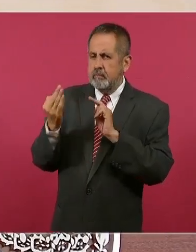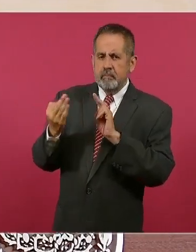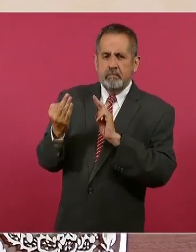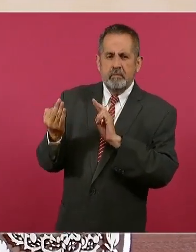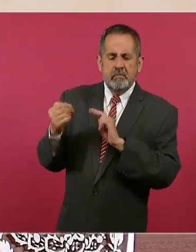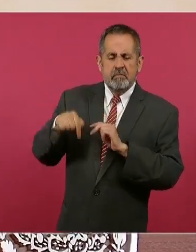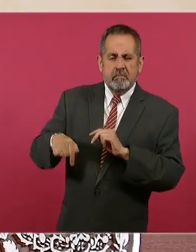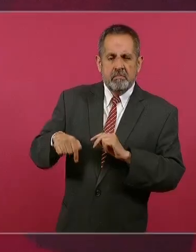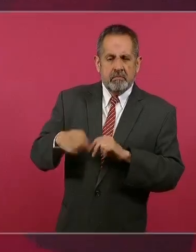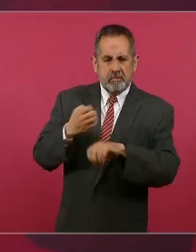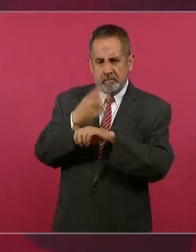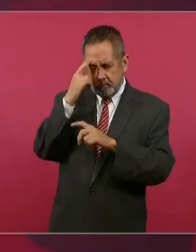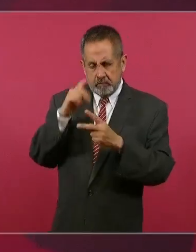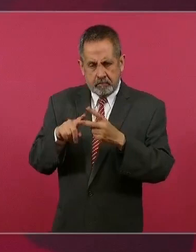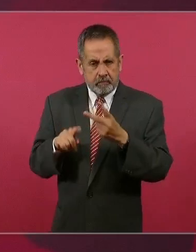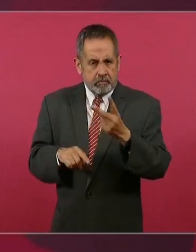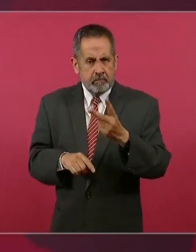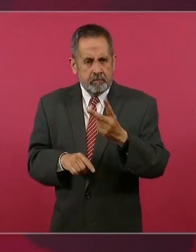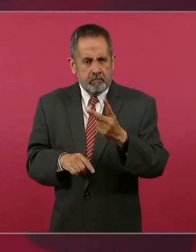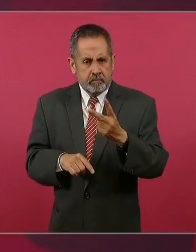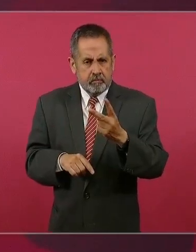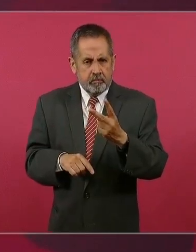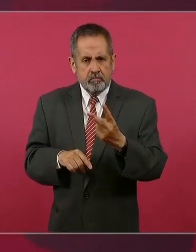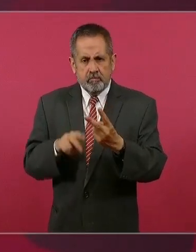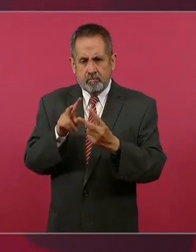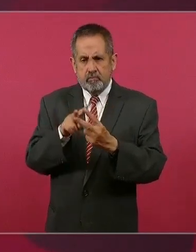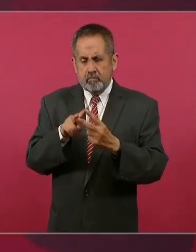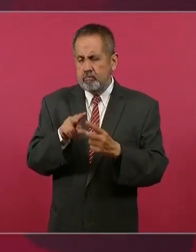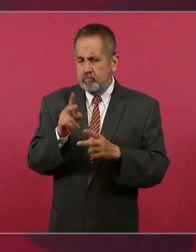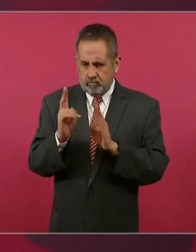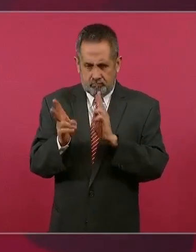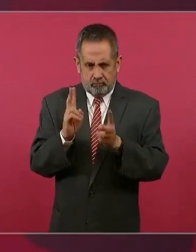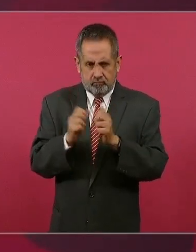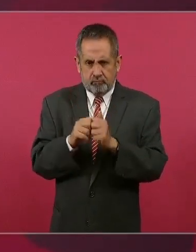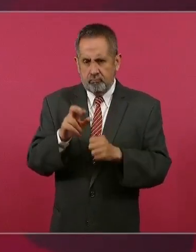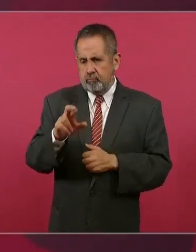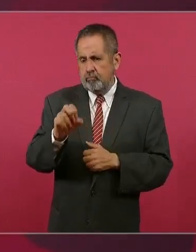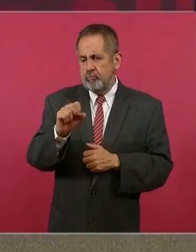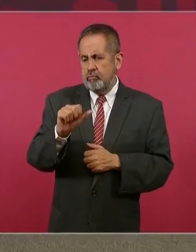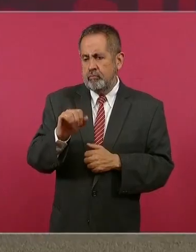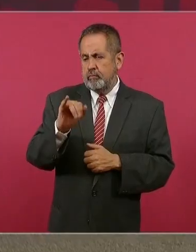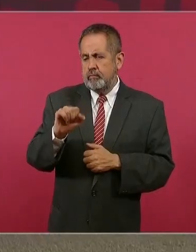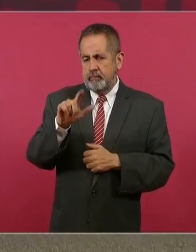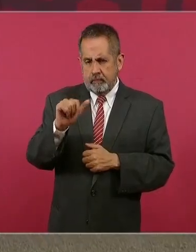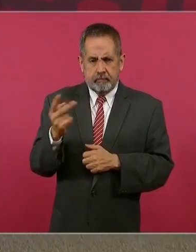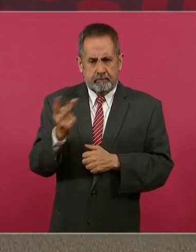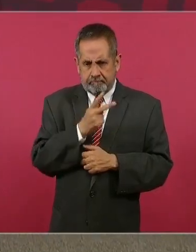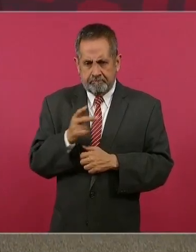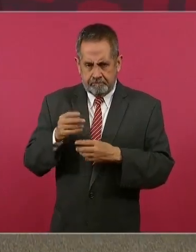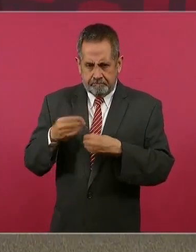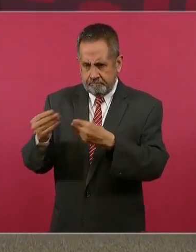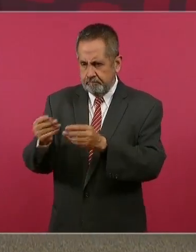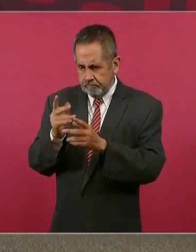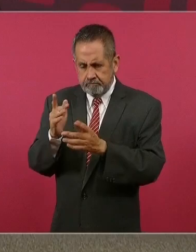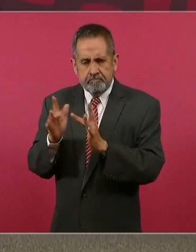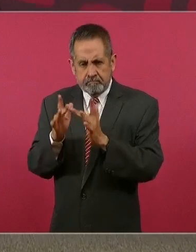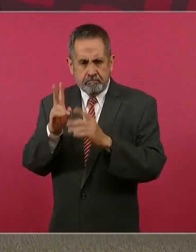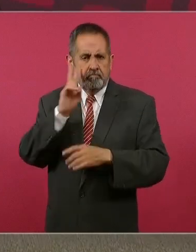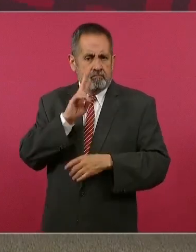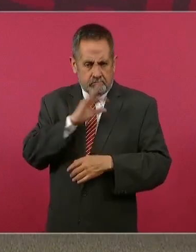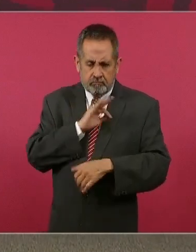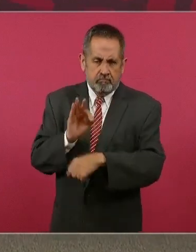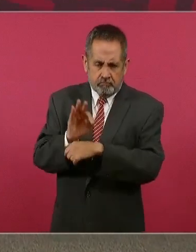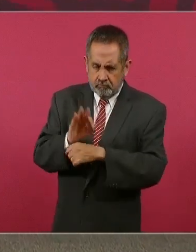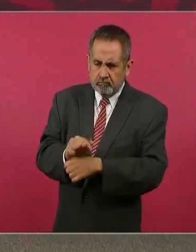cerca, en el Estado de México, con Rosa Isela Rodríguez, los dos casos, ¿sí? Y en lo que podamos